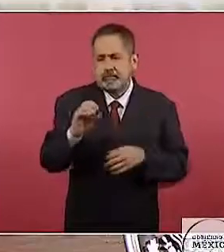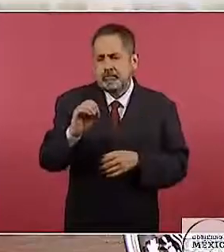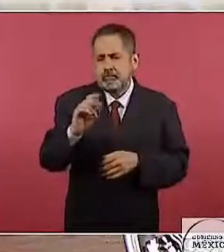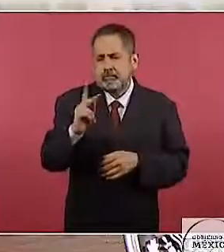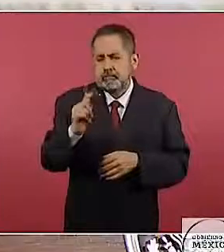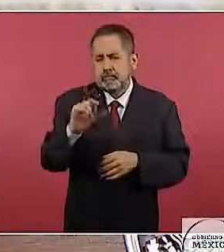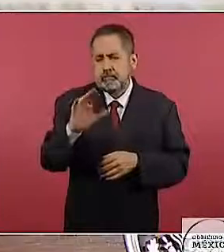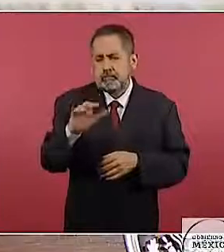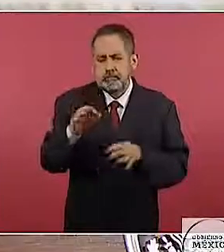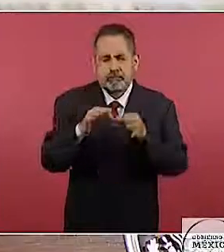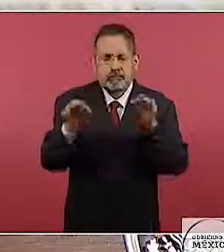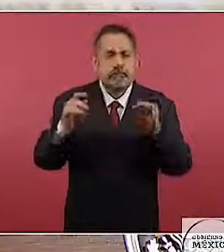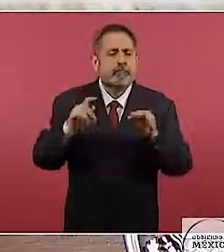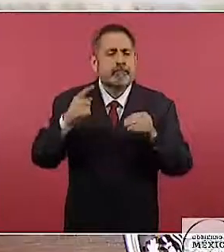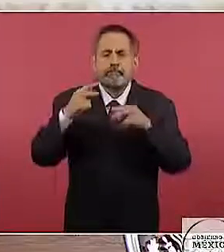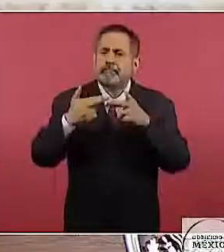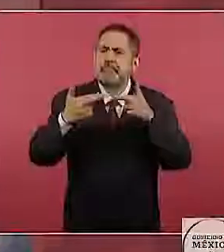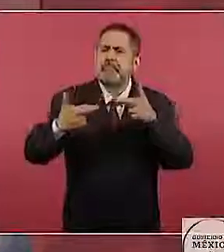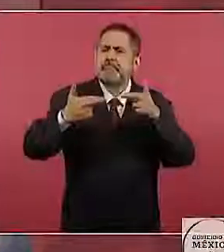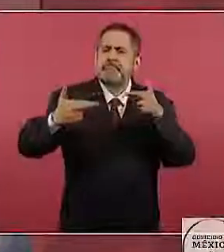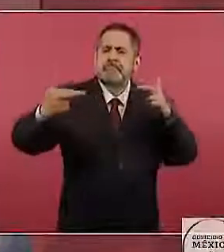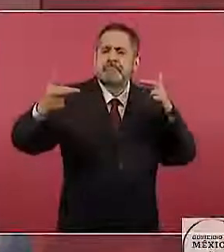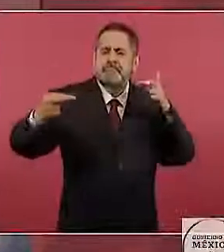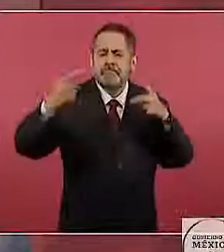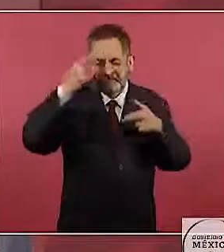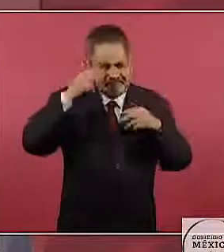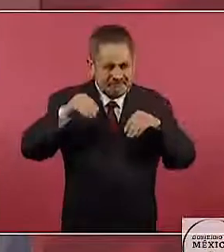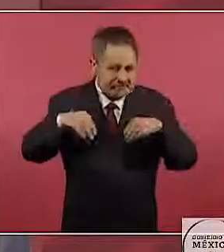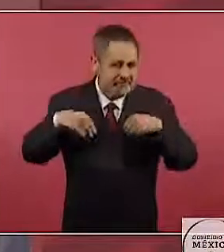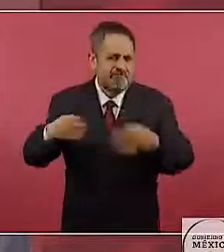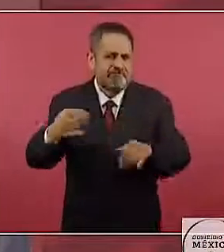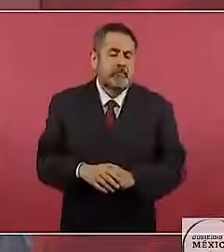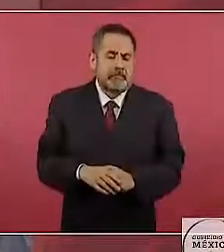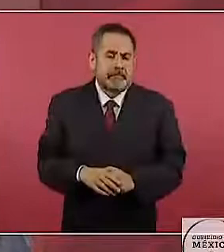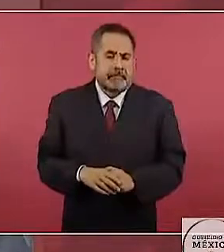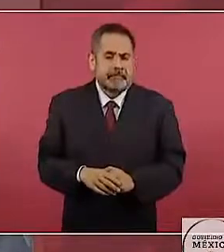internet gratuito en todo el territorio nacional.